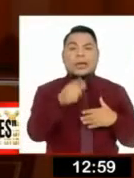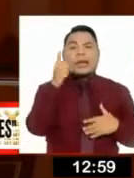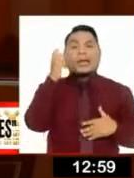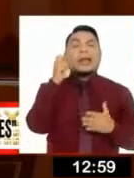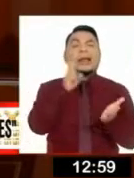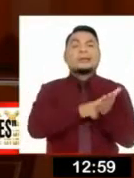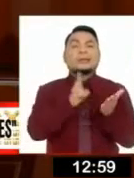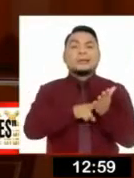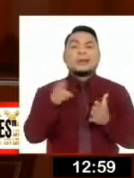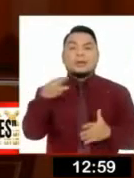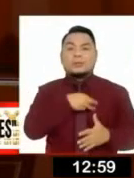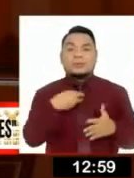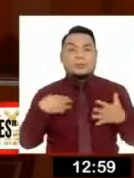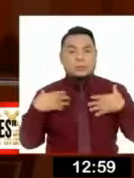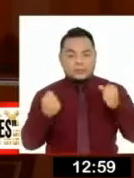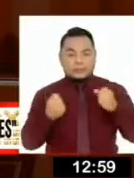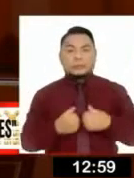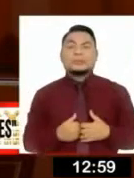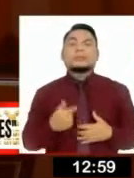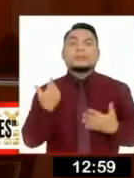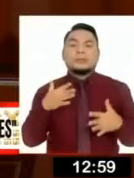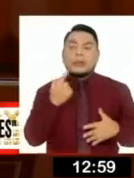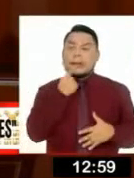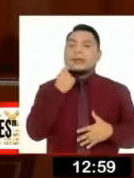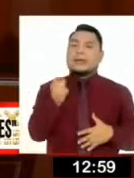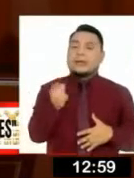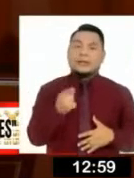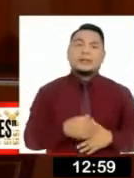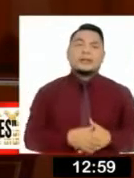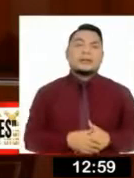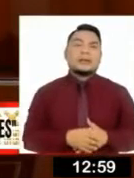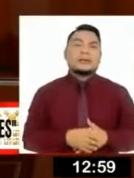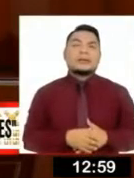y el MINSA, al que nos hemos referido